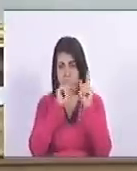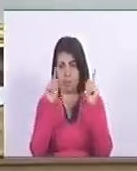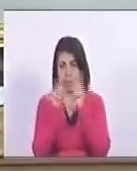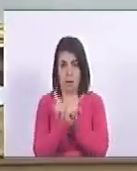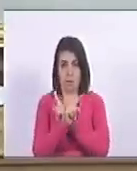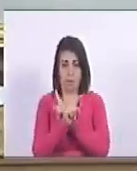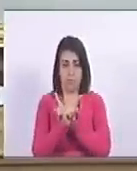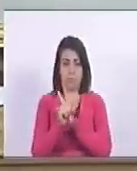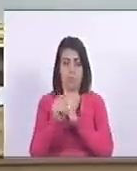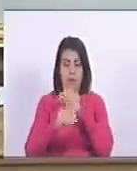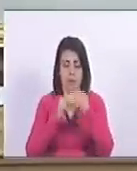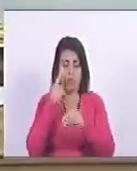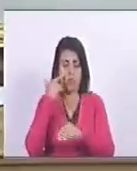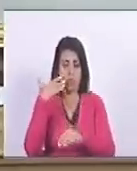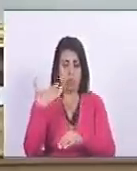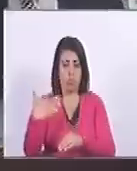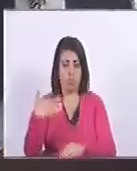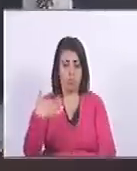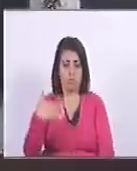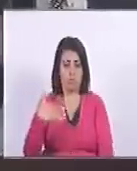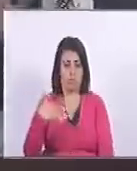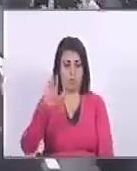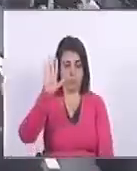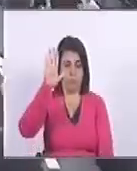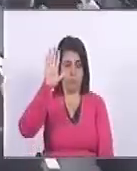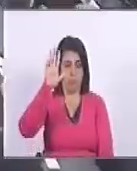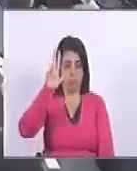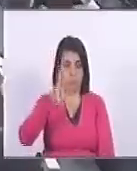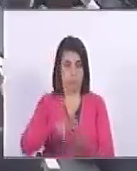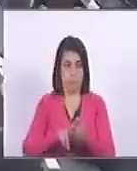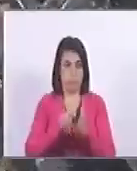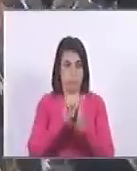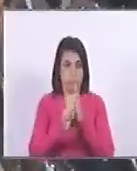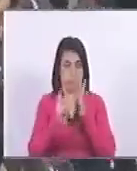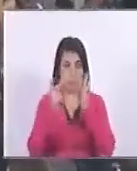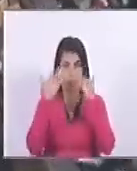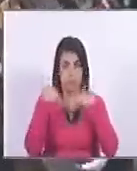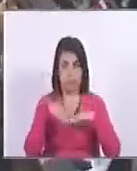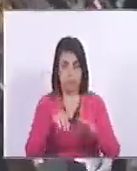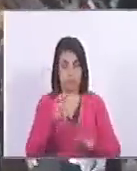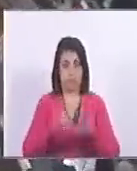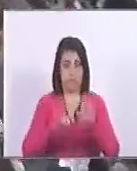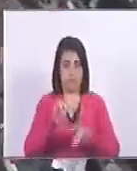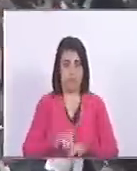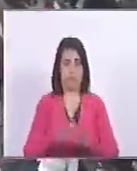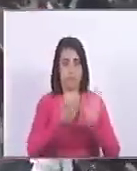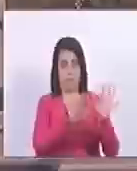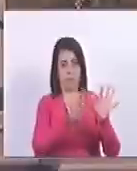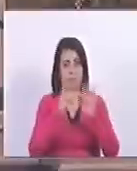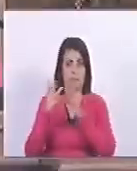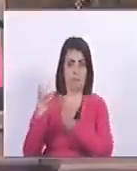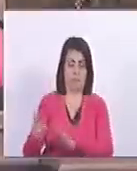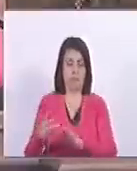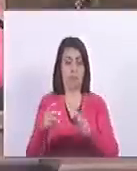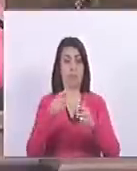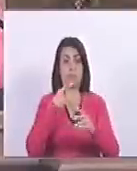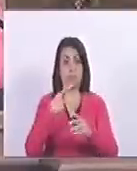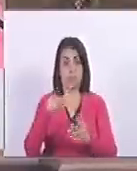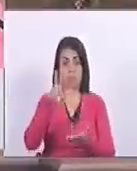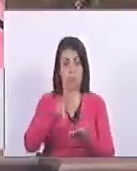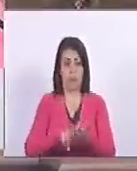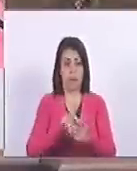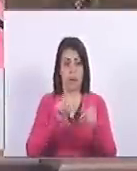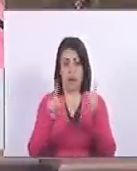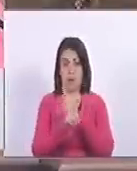hizo, fírmense a manifestar con la señal de costumbre. Queda aprobado el artículo 7. Siguiente, ciudadana secretaria. 18. Se propone aprobar